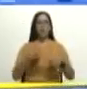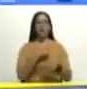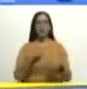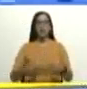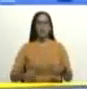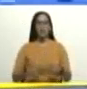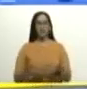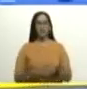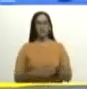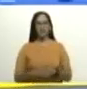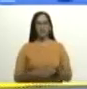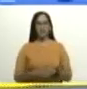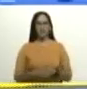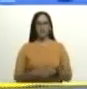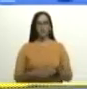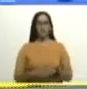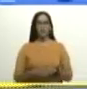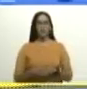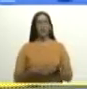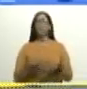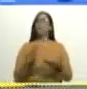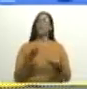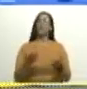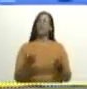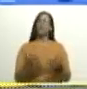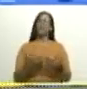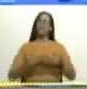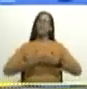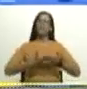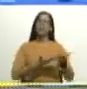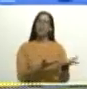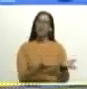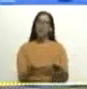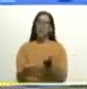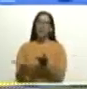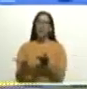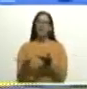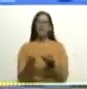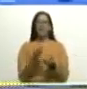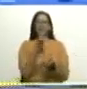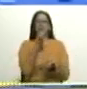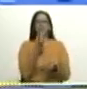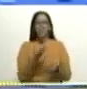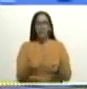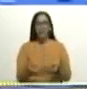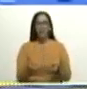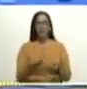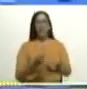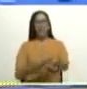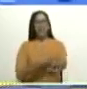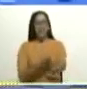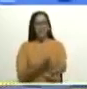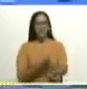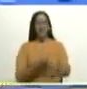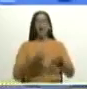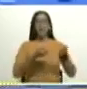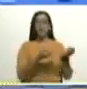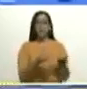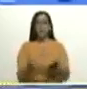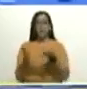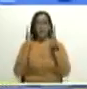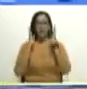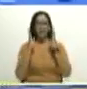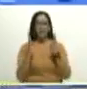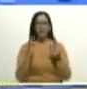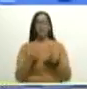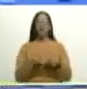Xi Jinping, por la acogida, la calidez, la hermandad con que fuimos tratados